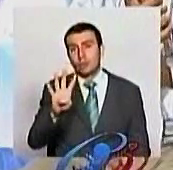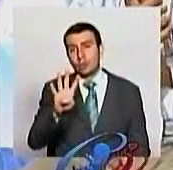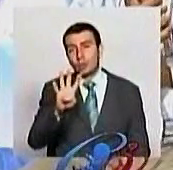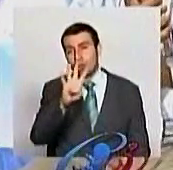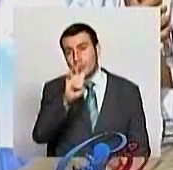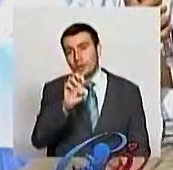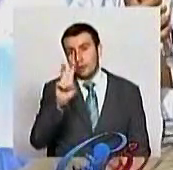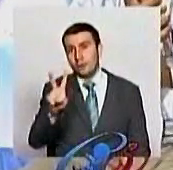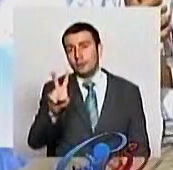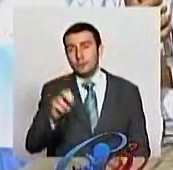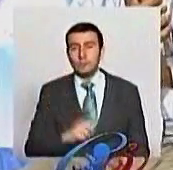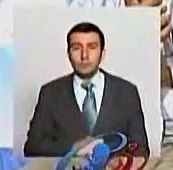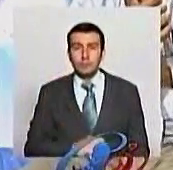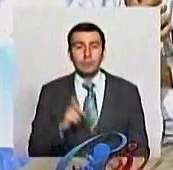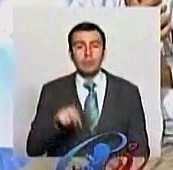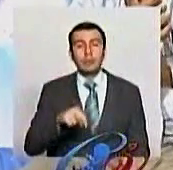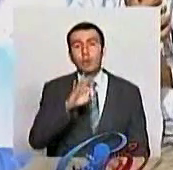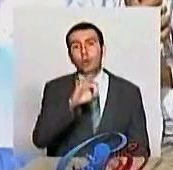880-8492 y el